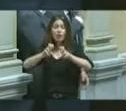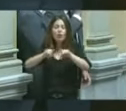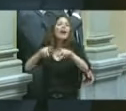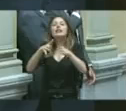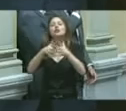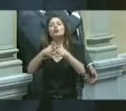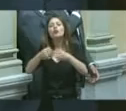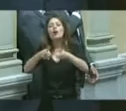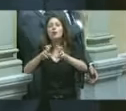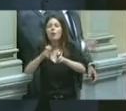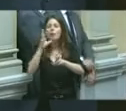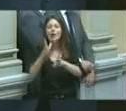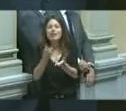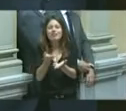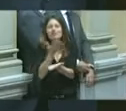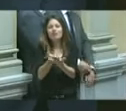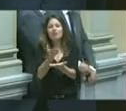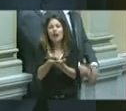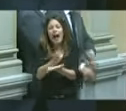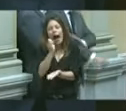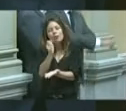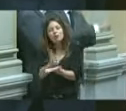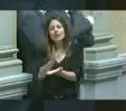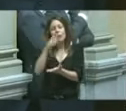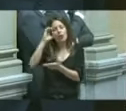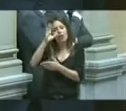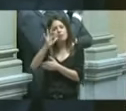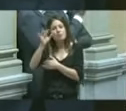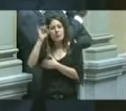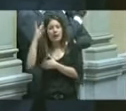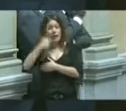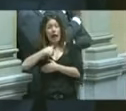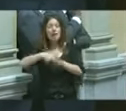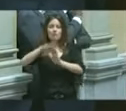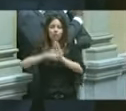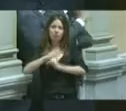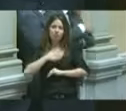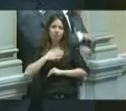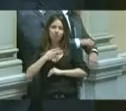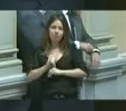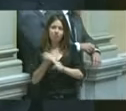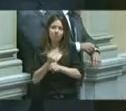estructura que refleje esa apuesta por la ciencia y la innovación. Ahí nos aguarda gran parte de nuestro porvenir.